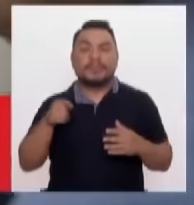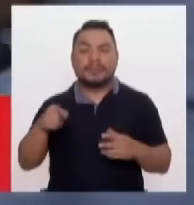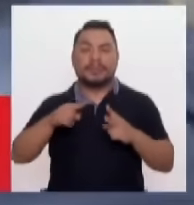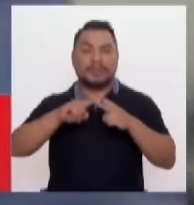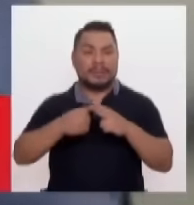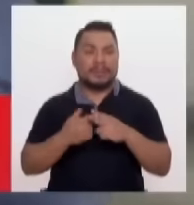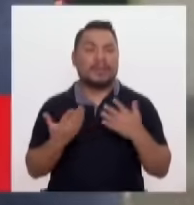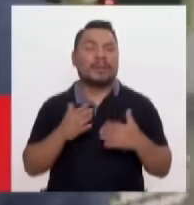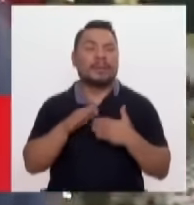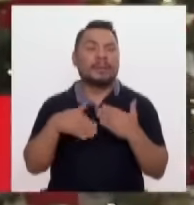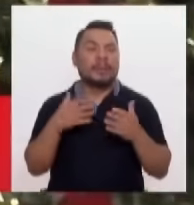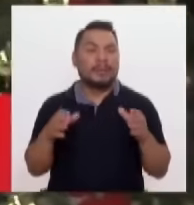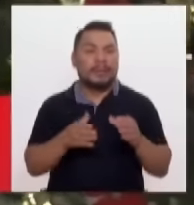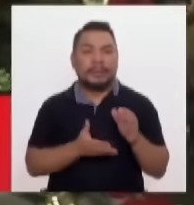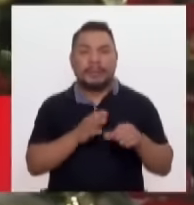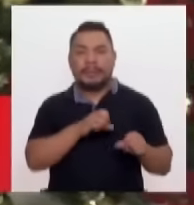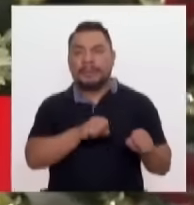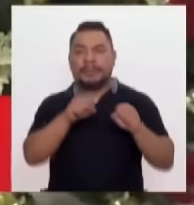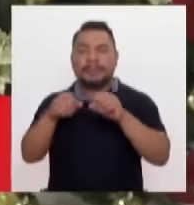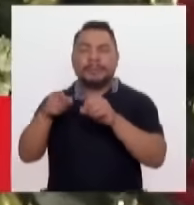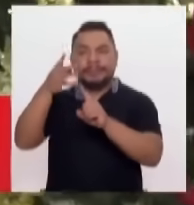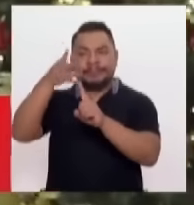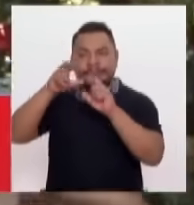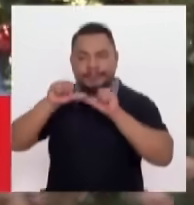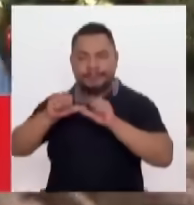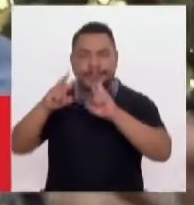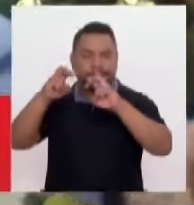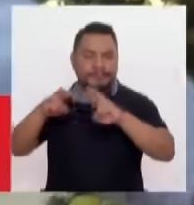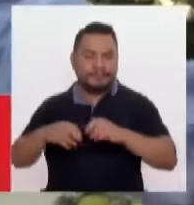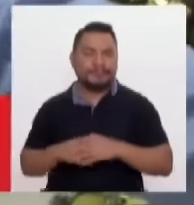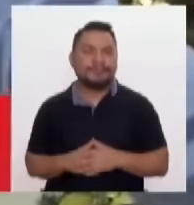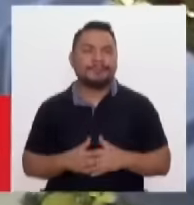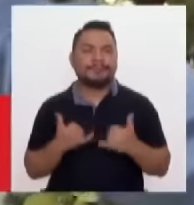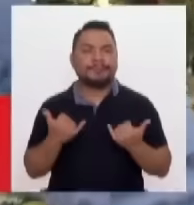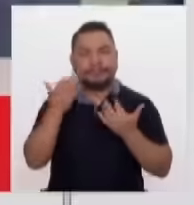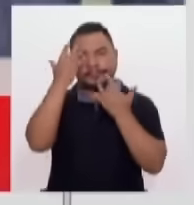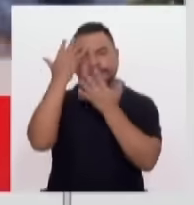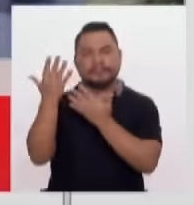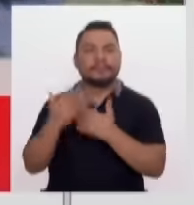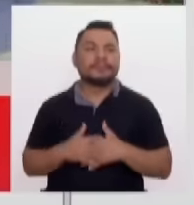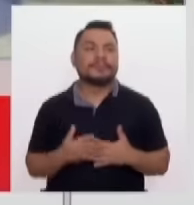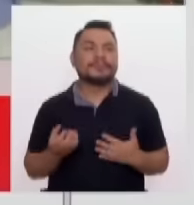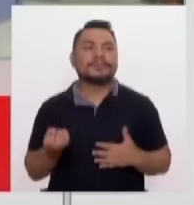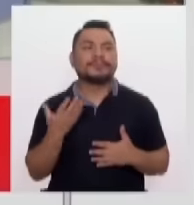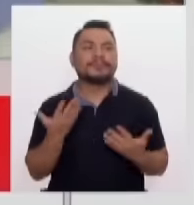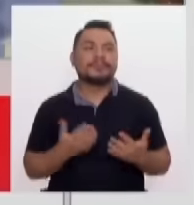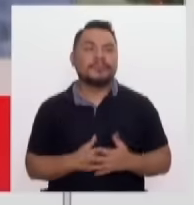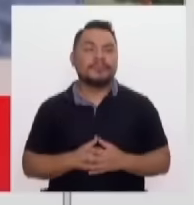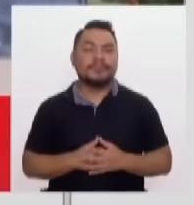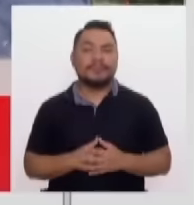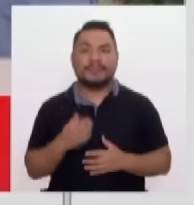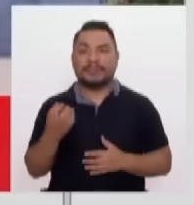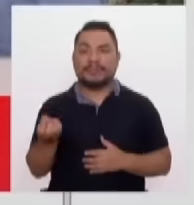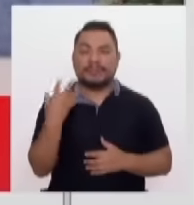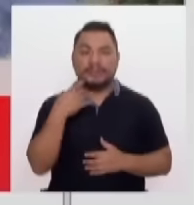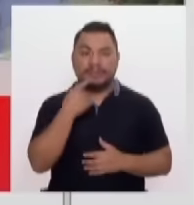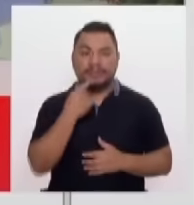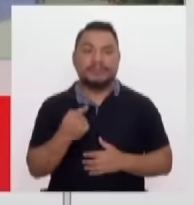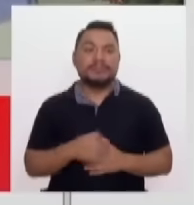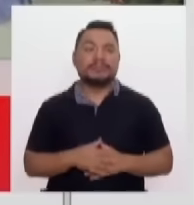que significan las investigaciones. Estamos a la espera de lo que señala